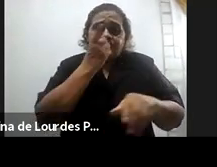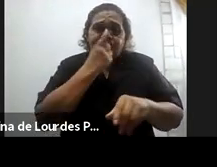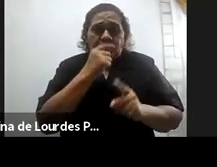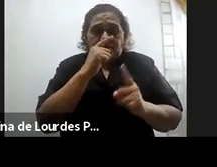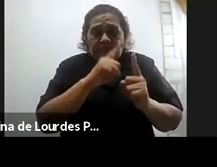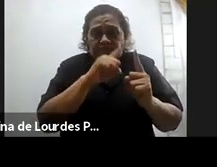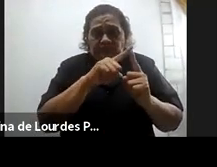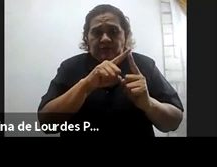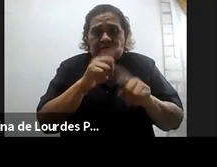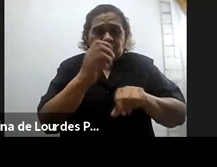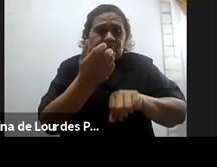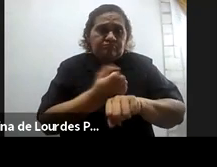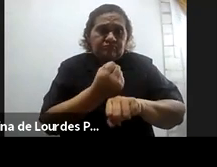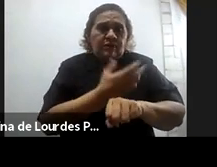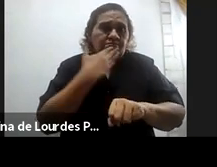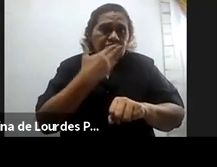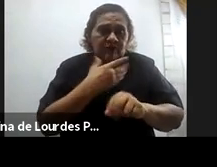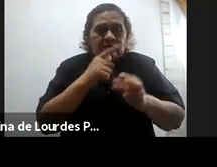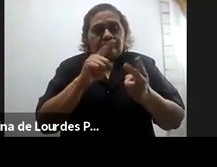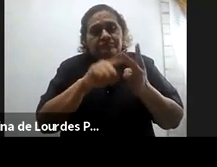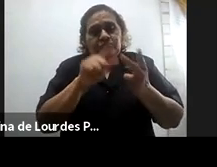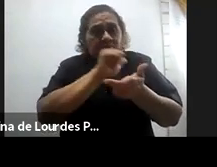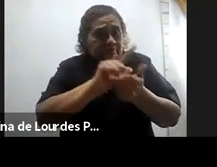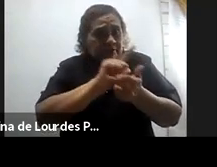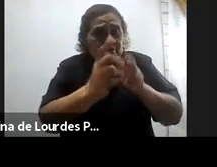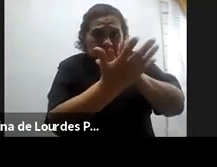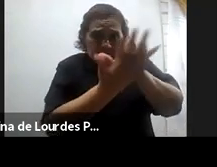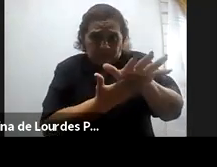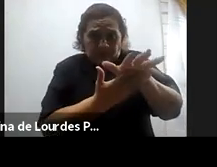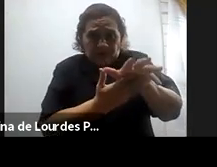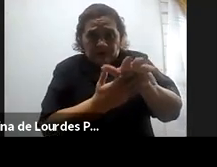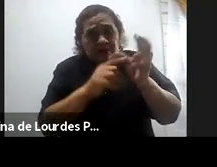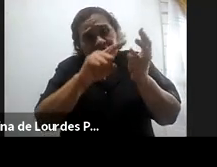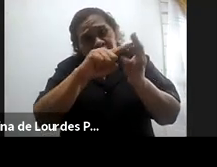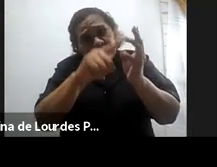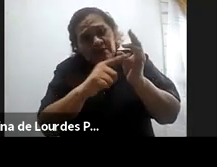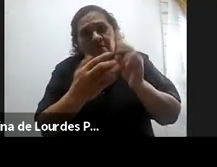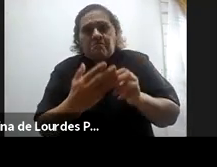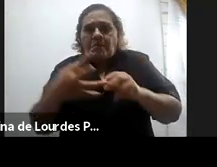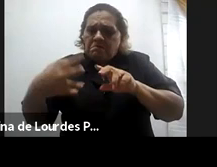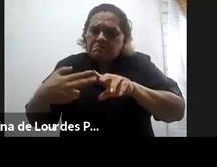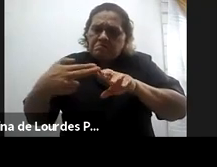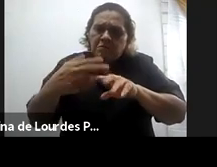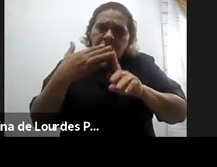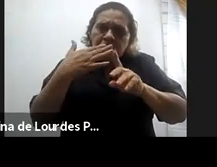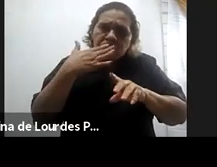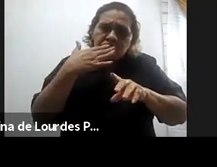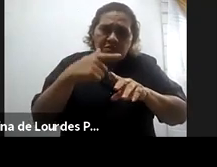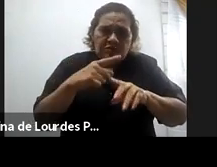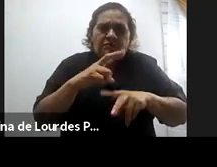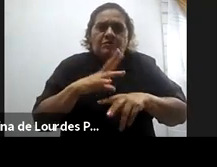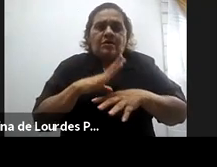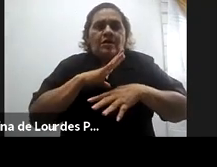calzado oportuno, la limpieza de los pies en segundo lugar y el corte adecuado de uñas en tercer lugar, y ahora los vamos a